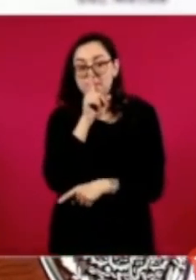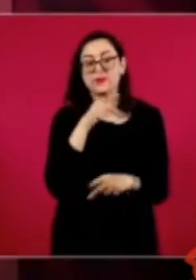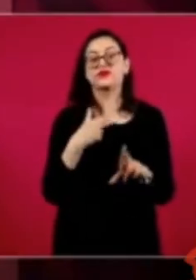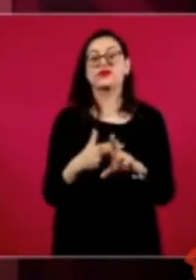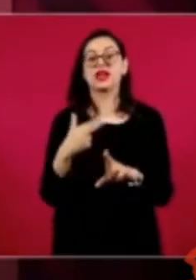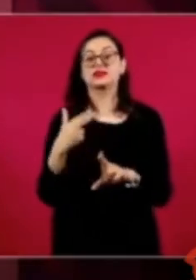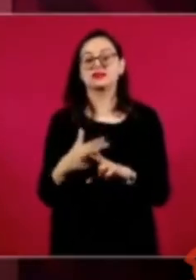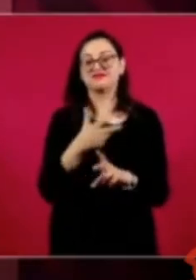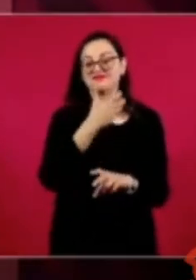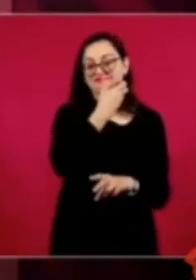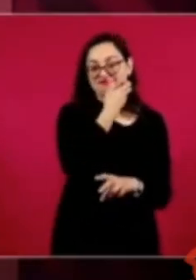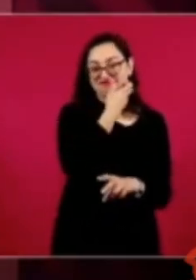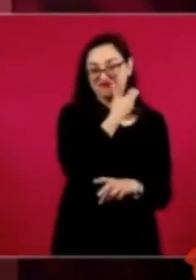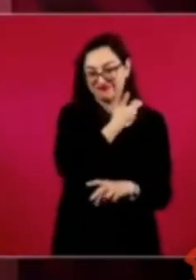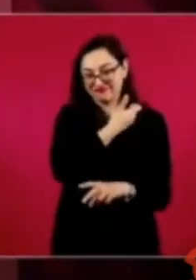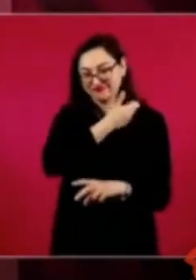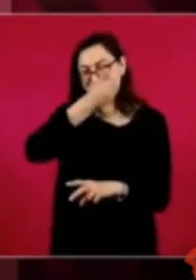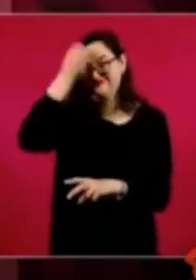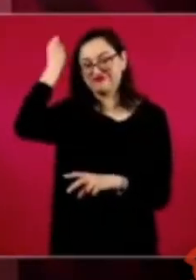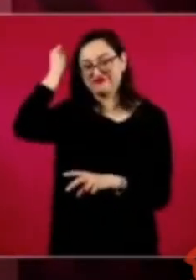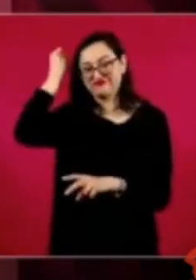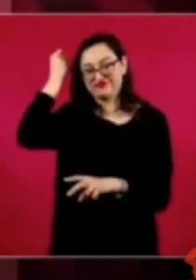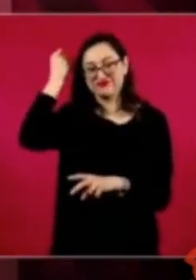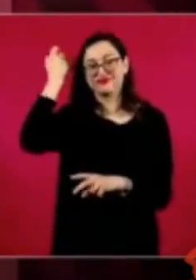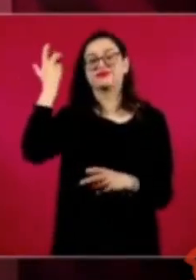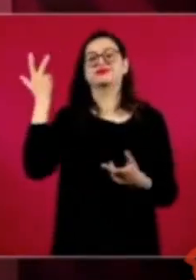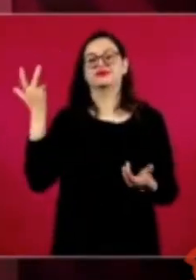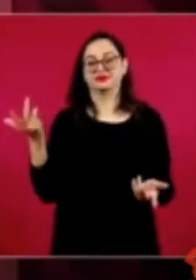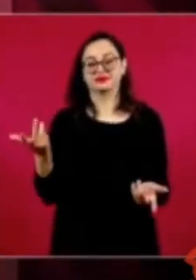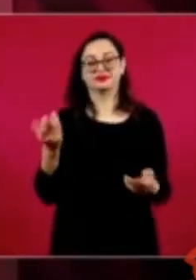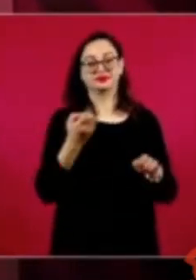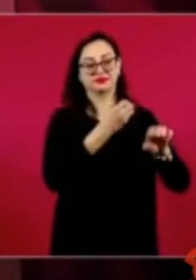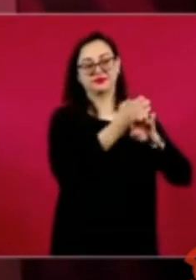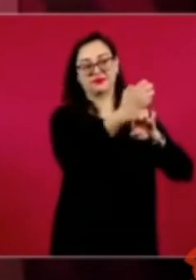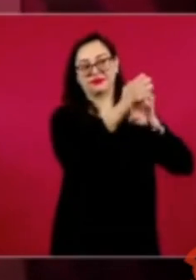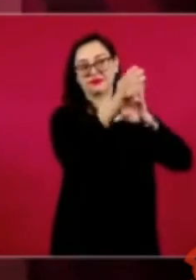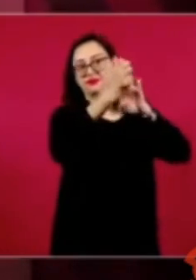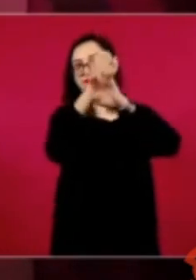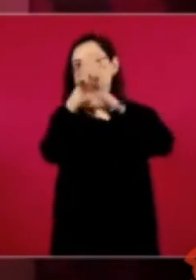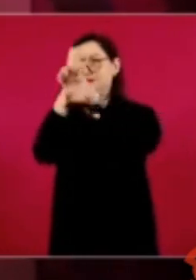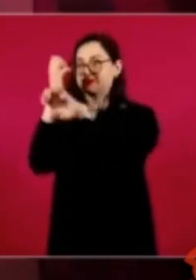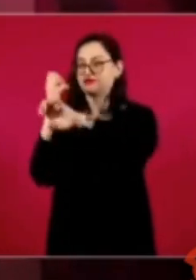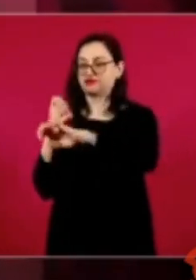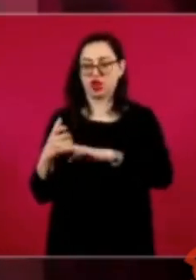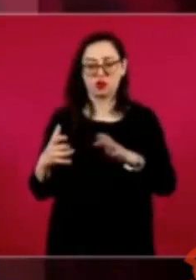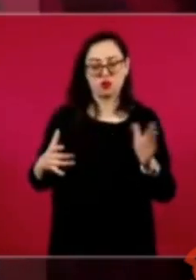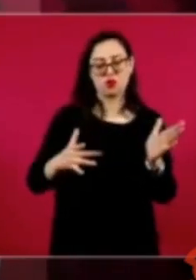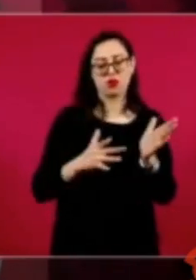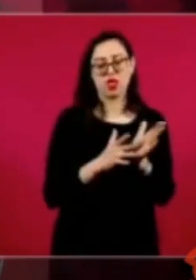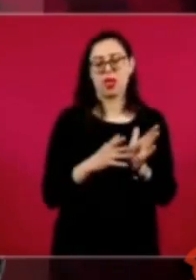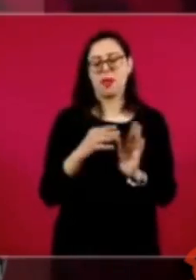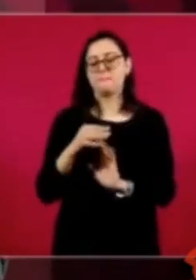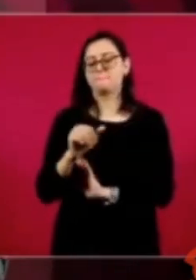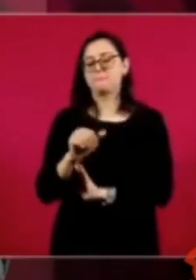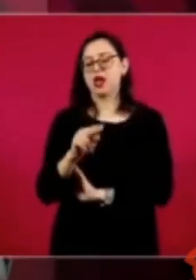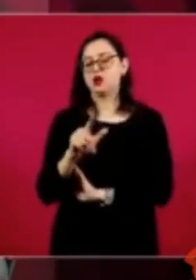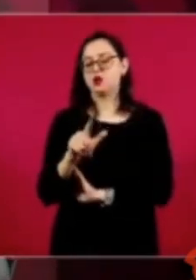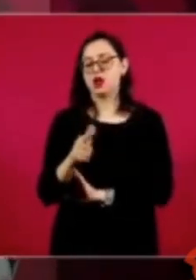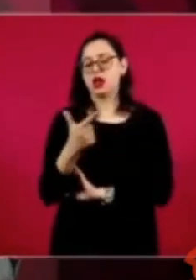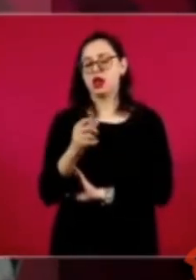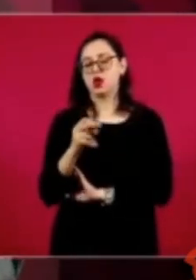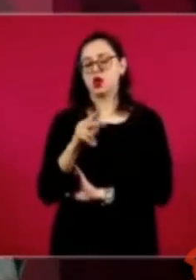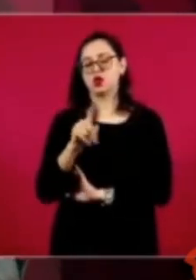¿no?, de todos los estados. Aquí todos estamos con Manuel González, aquí todos estamos con el Manco,